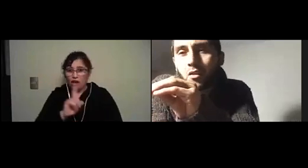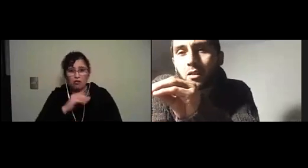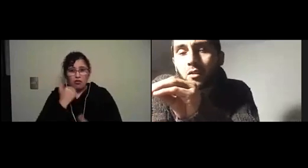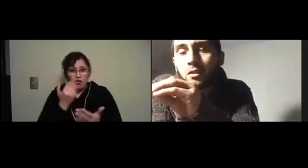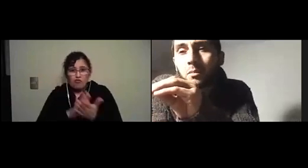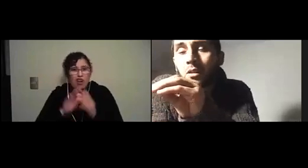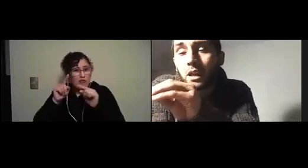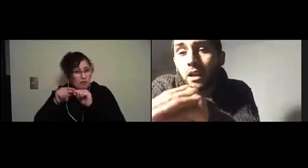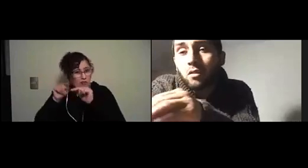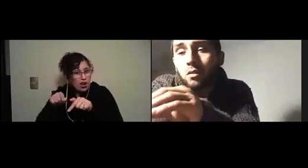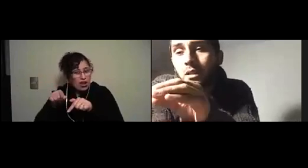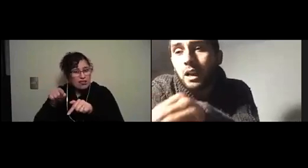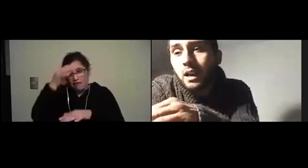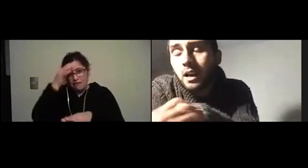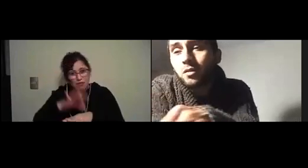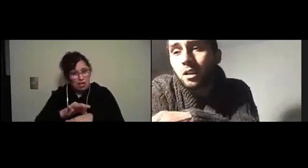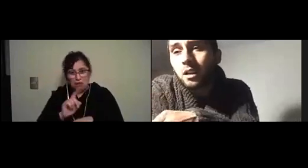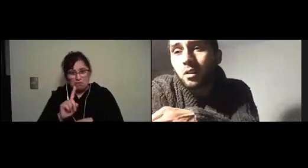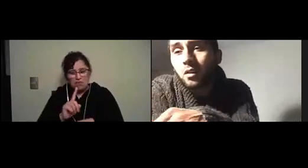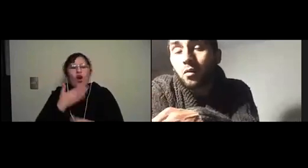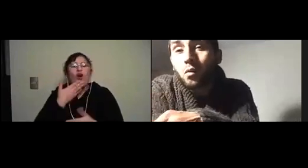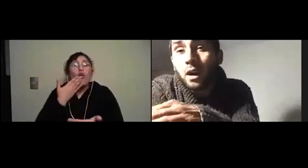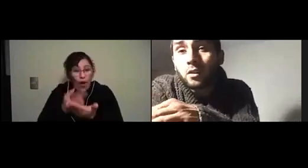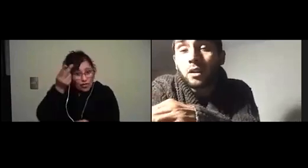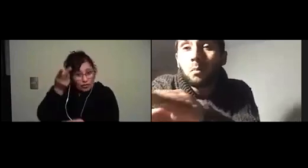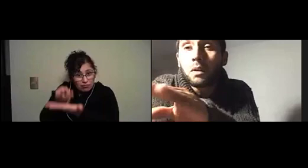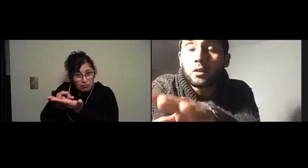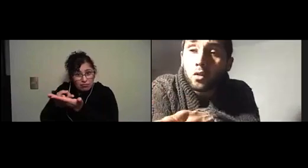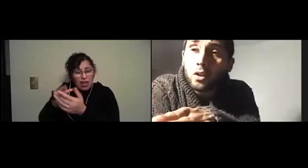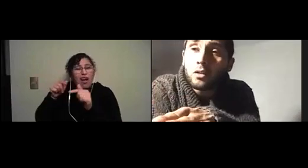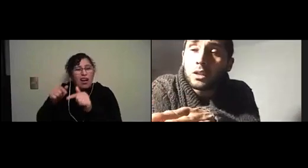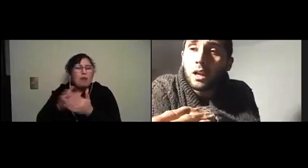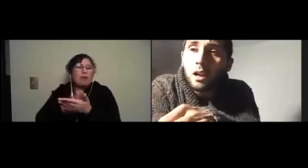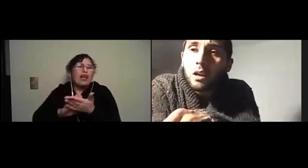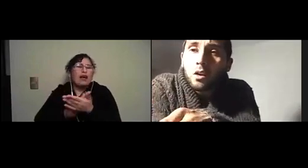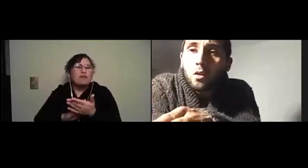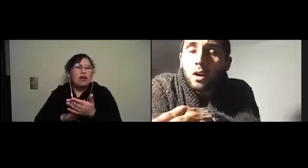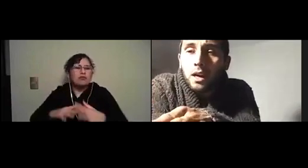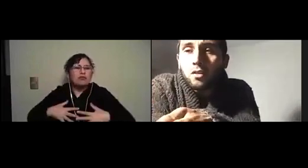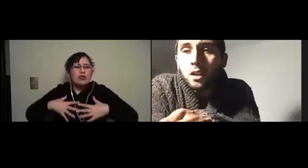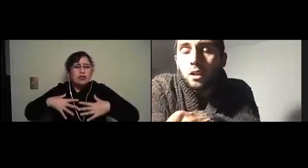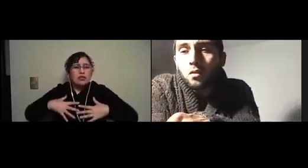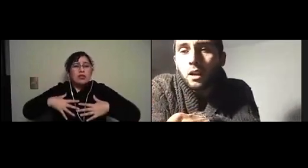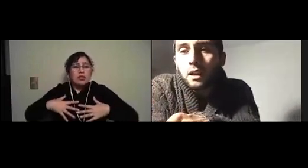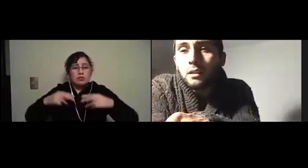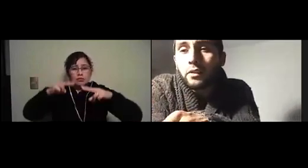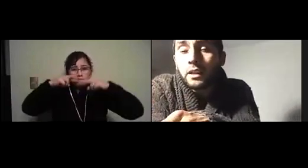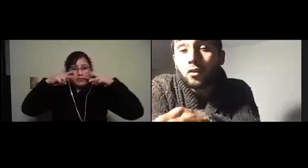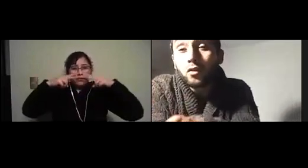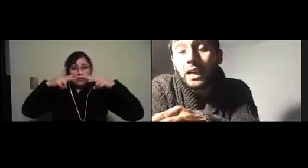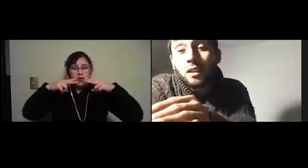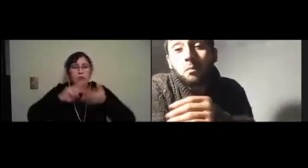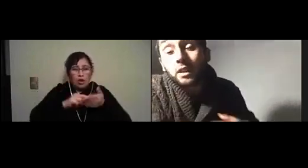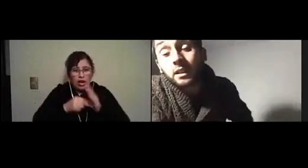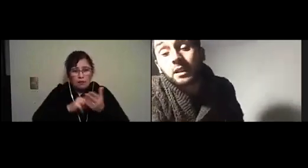están en la condición de postrado, ¿ya? A causa de algún cuadro respiratorio, ¿ya? O a causa de alguna